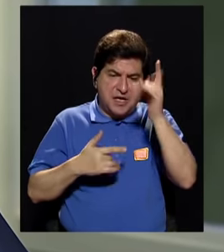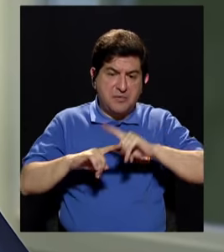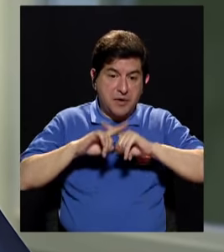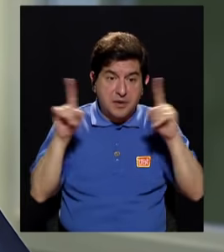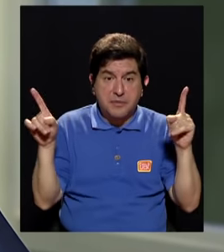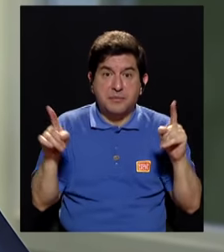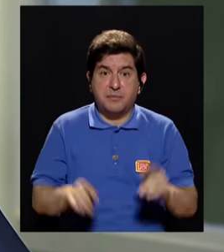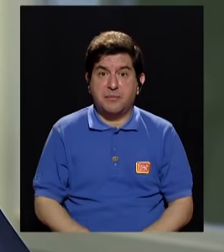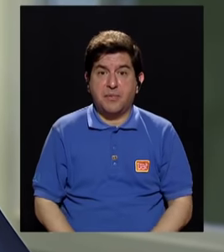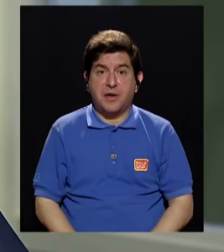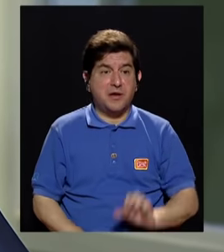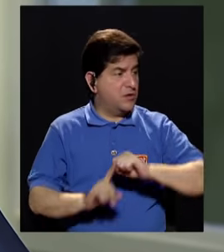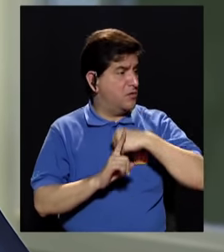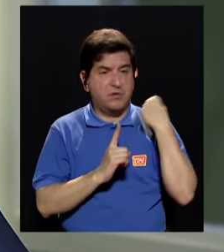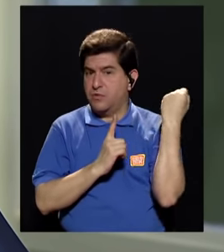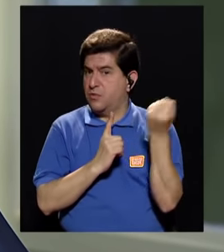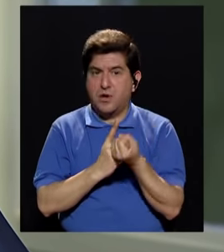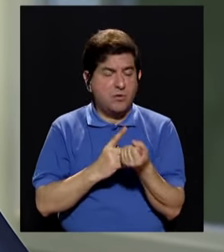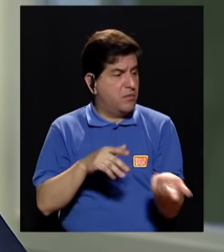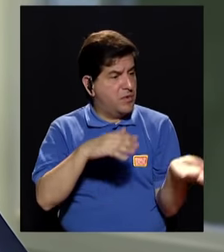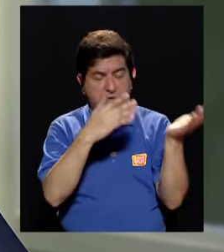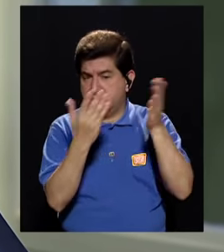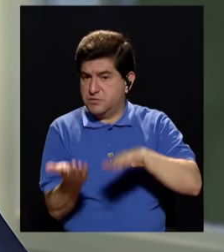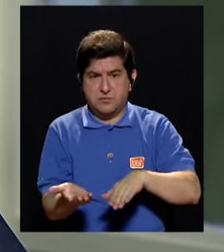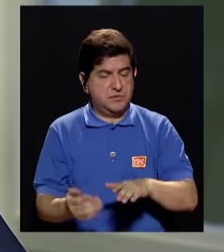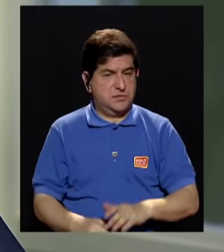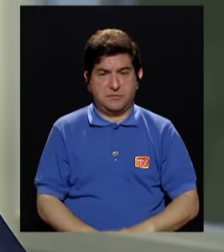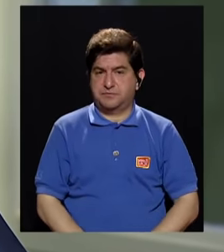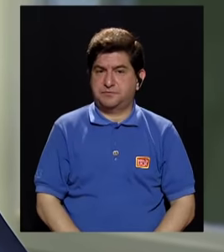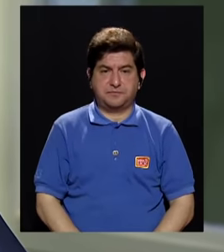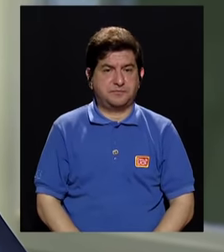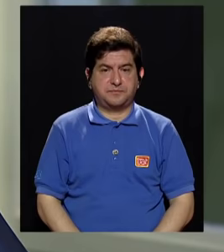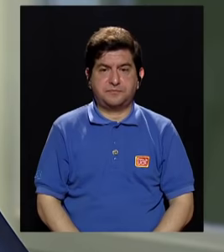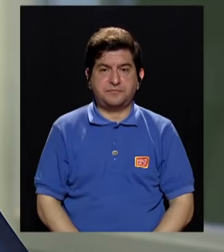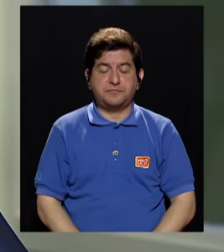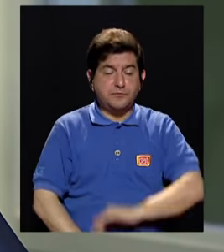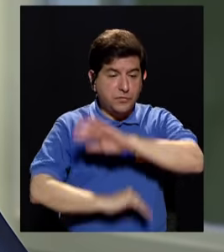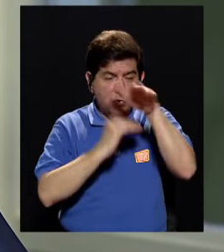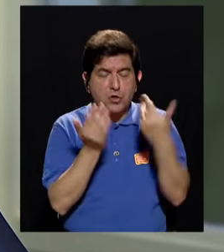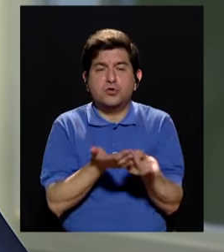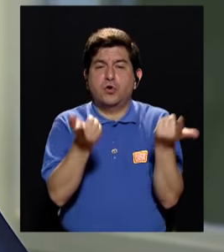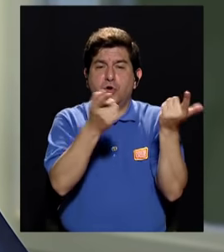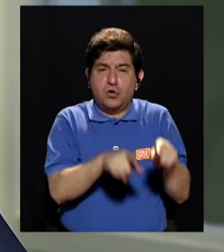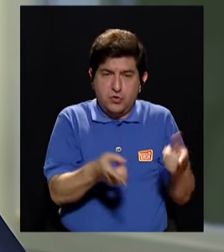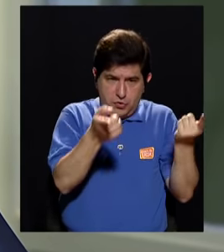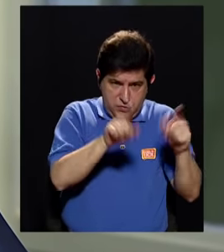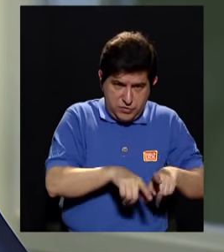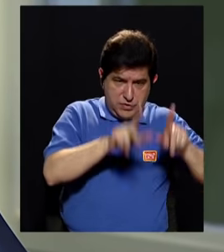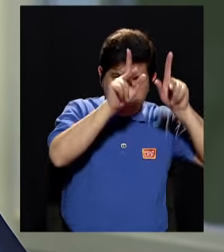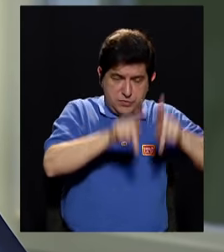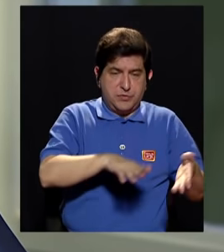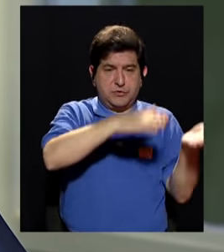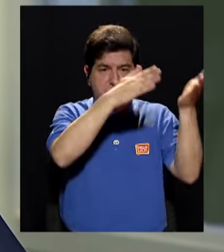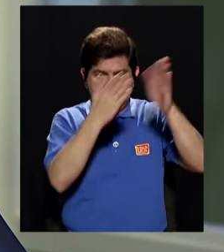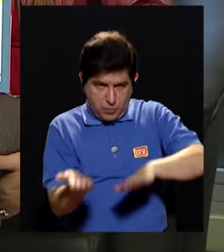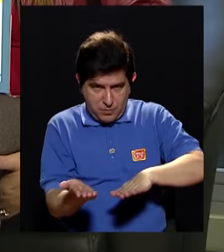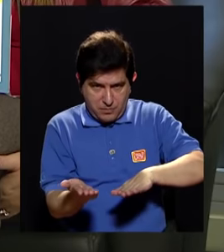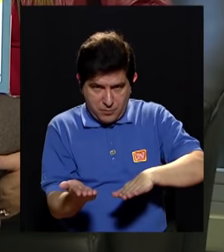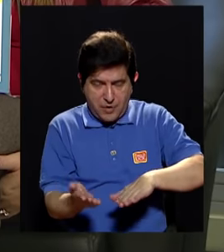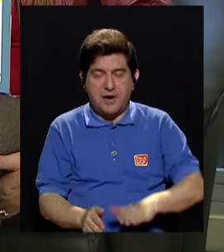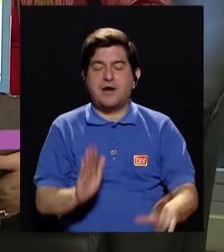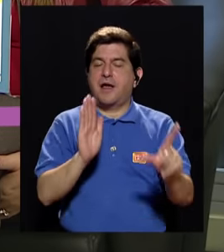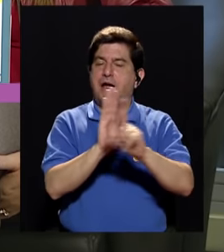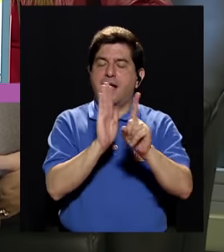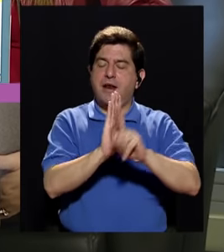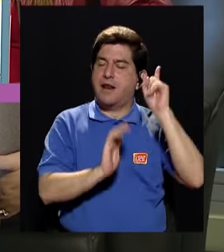enferma pero que no era para para morirse digamos entonces todos estos casos cuando la persona fallece por